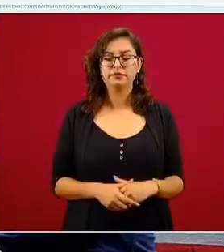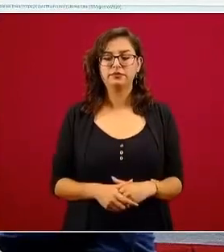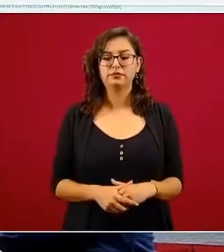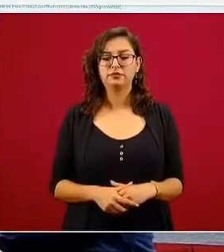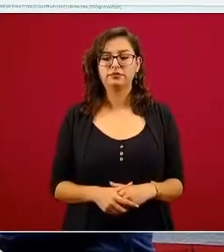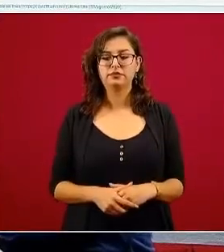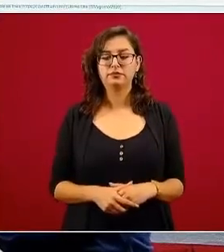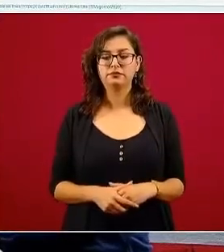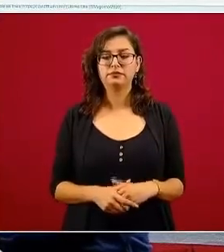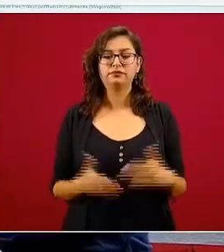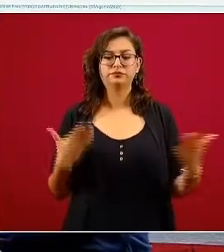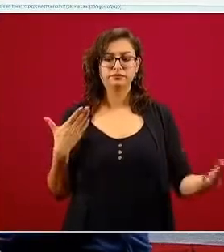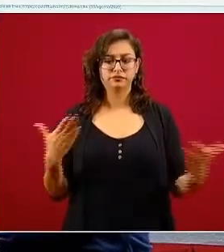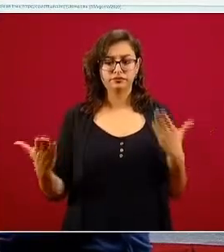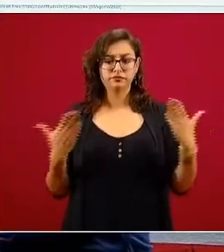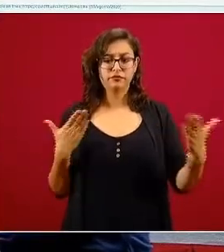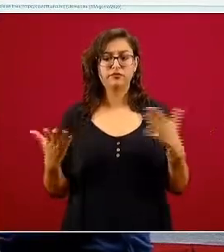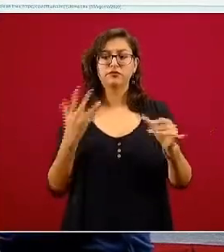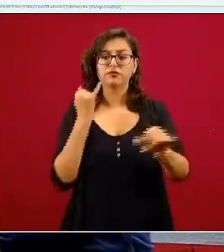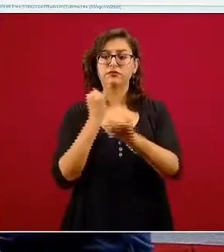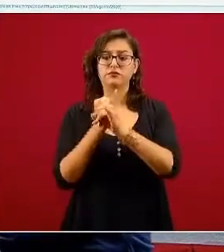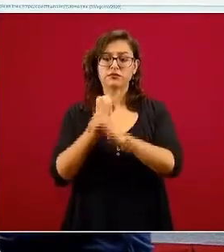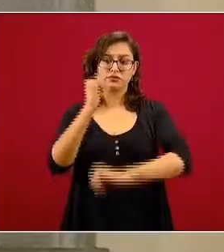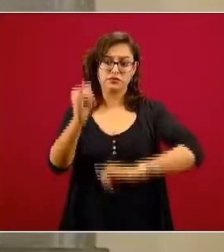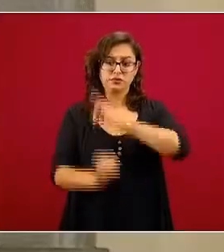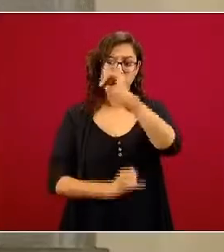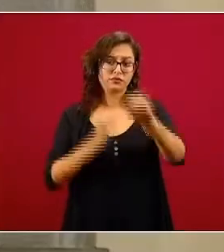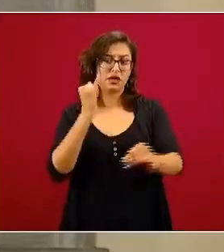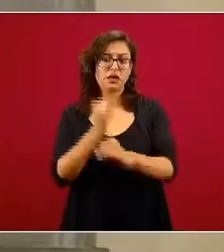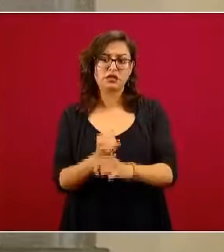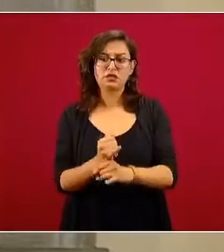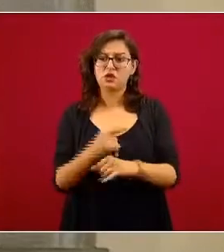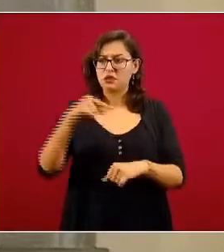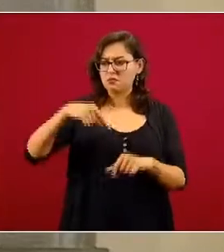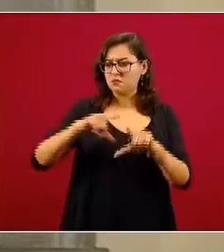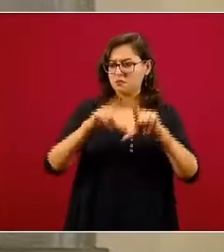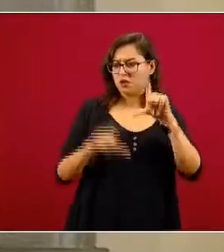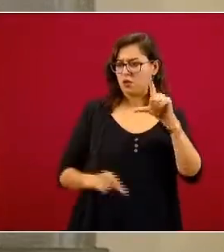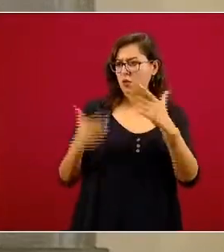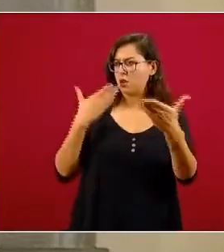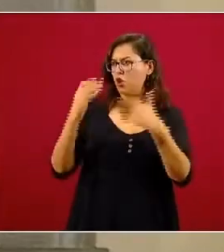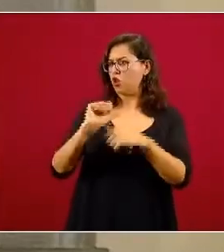iniciar un poco comparando el panorama internacional, cómo se ha comportado.